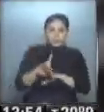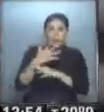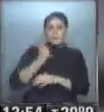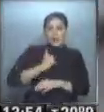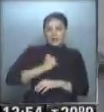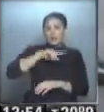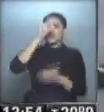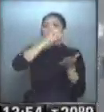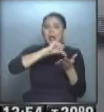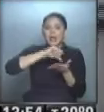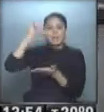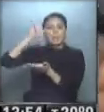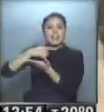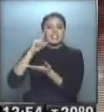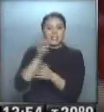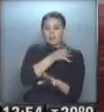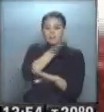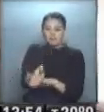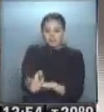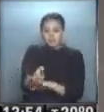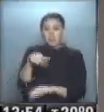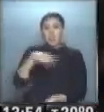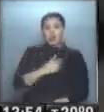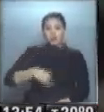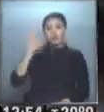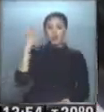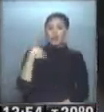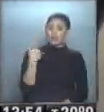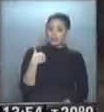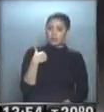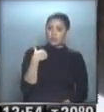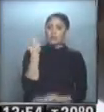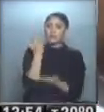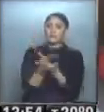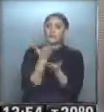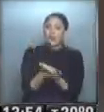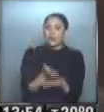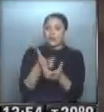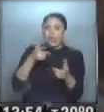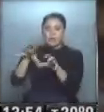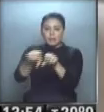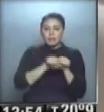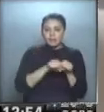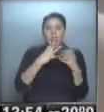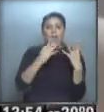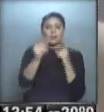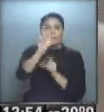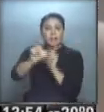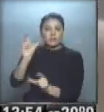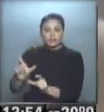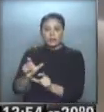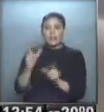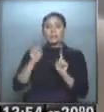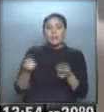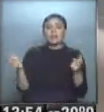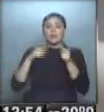militar extranjera en Siria. En el caso sirio, el gobierno argentino propone el embargo de armas, una intervención humanitaria, una reunión de